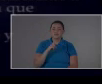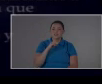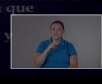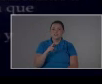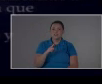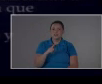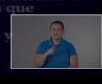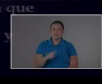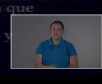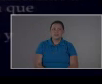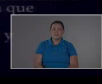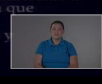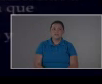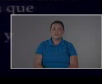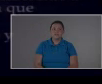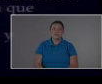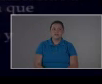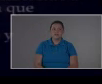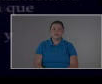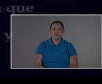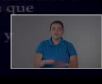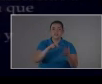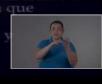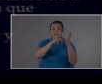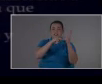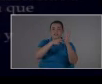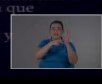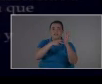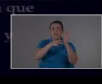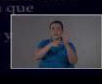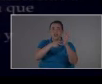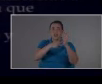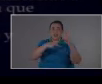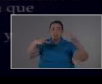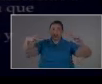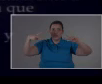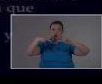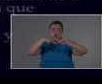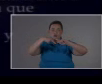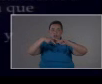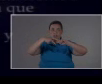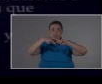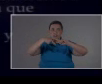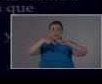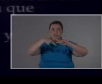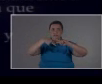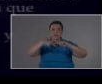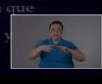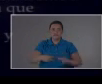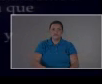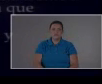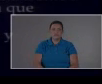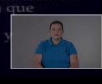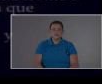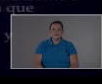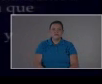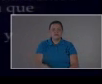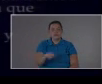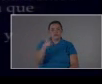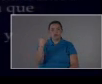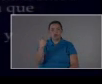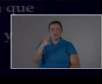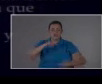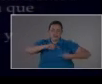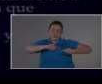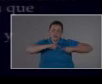latín duelum, que significa combate. Dolus, que significa dolor. Duelo